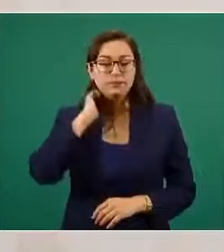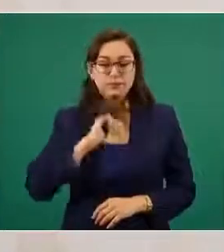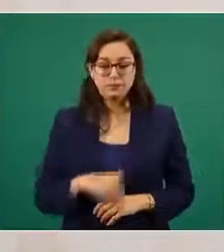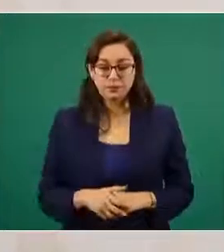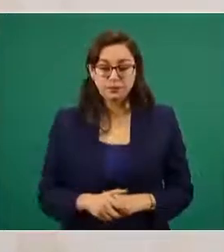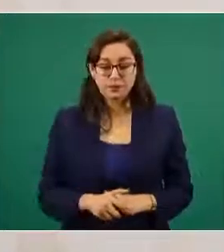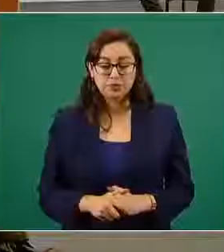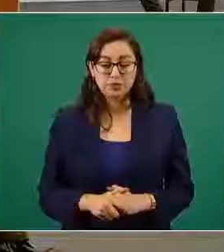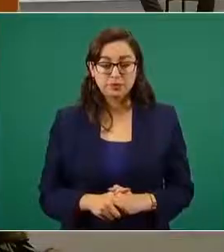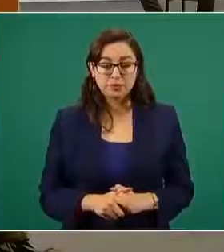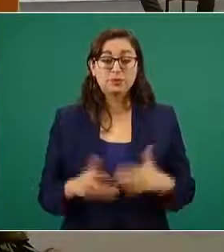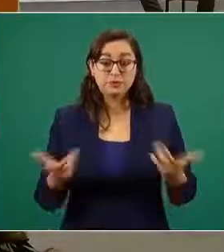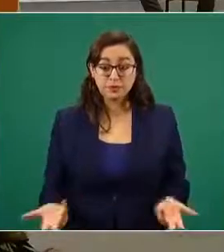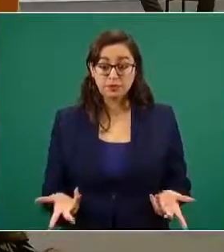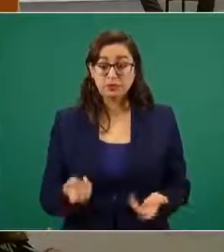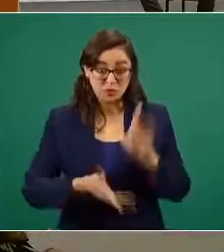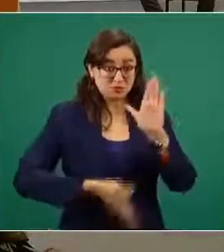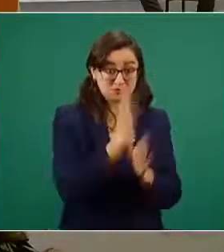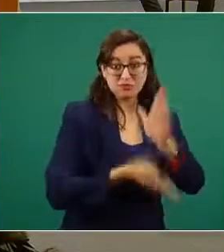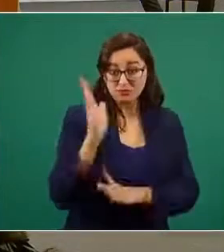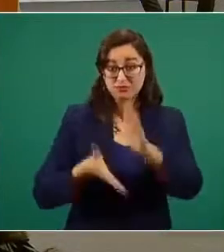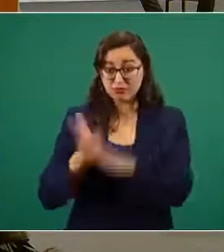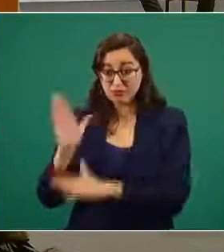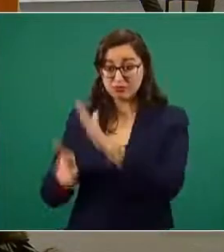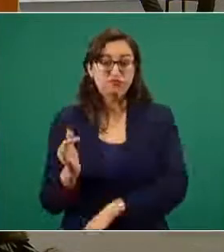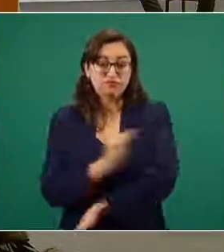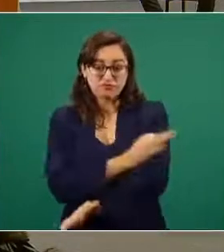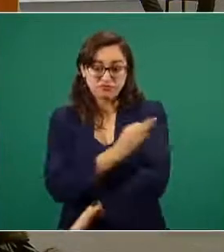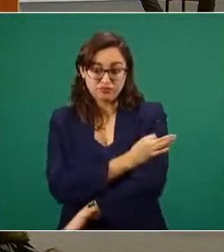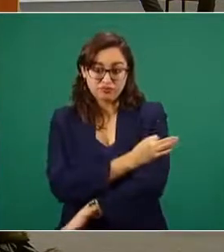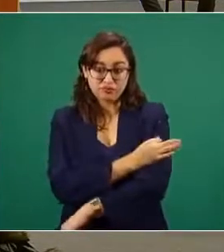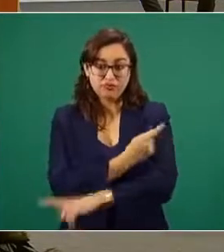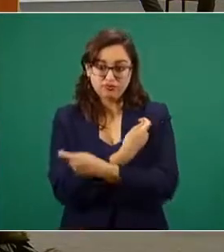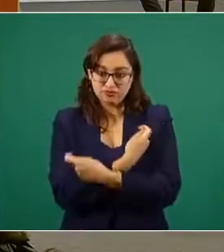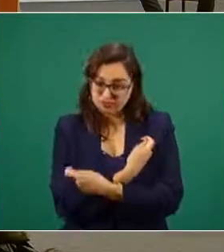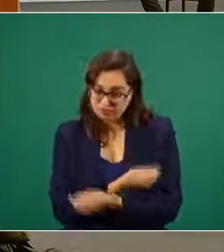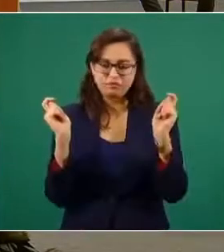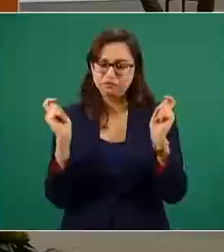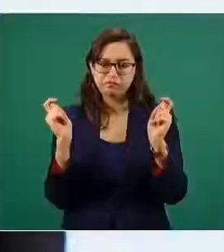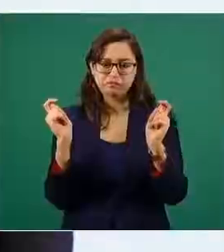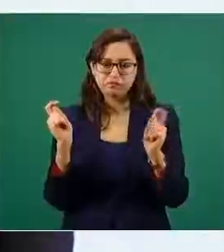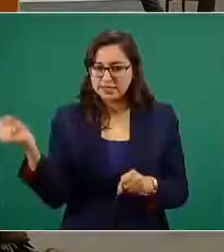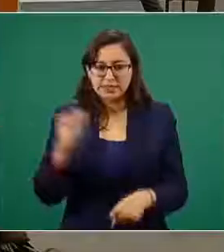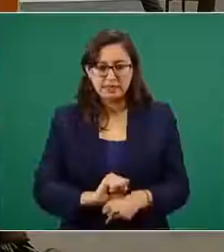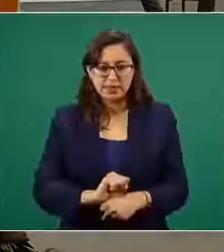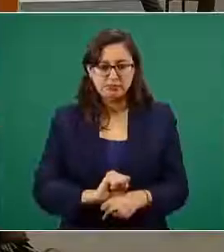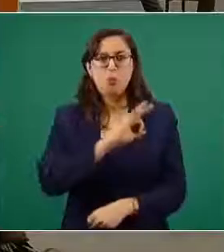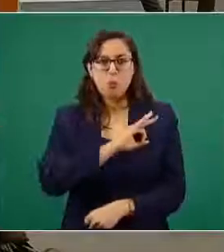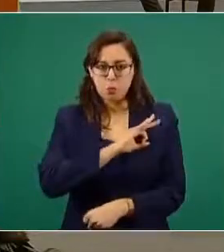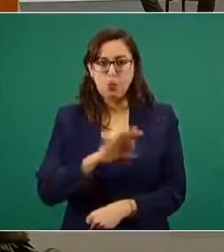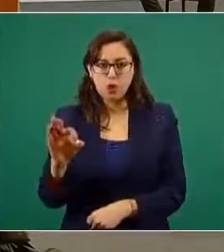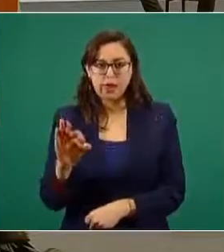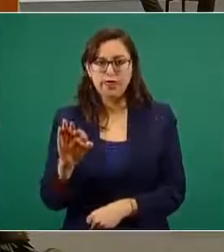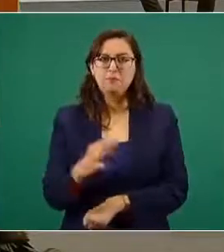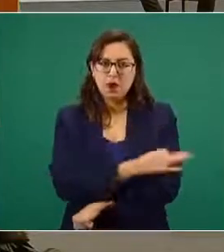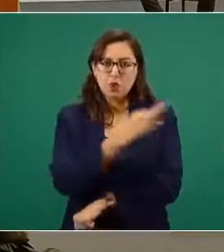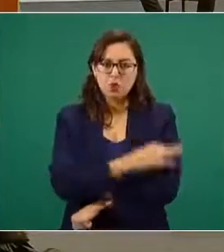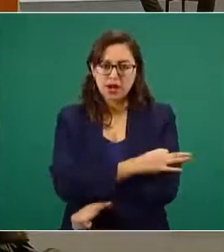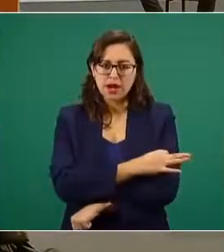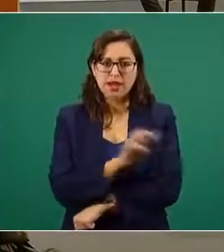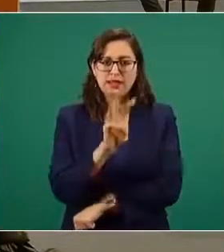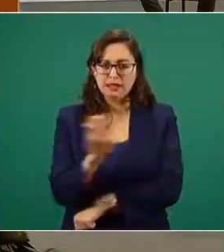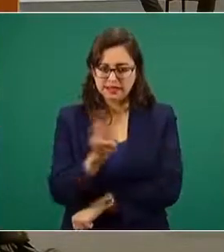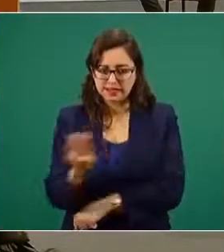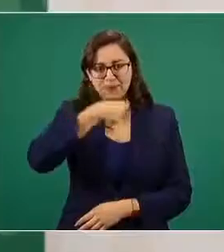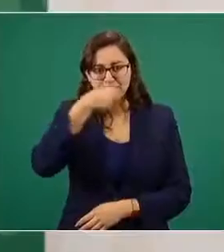Entonces estas brigadas, estas 10,000 brigadas, van a vacunar en estos 10,000 centros integradores en una semana, en cada centro integrador, a